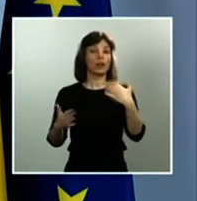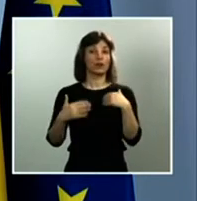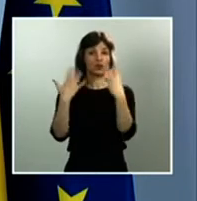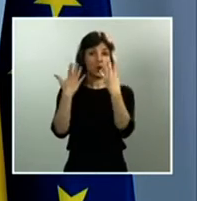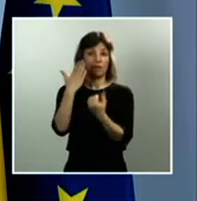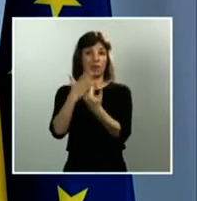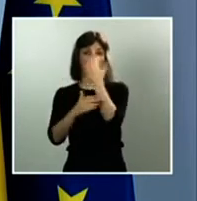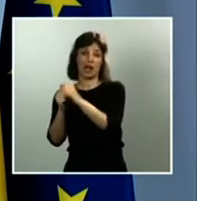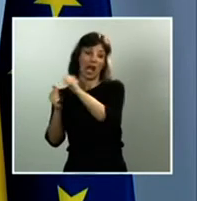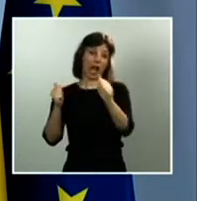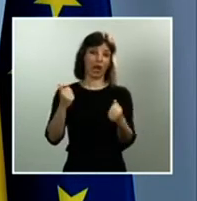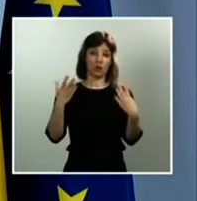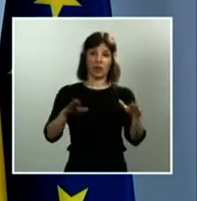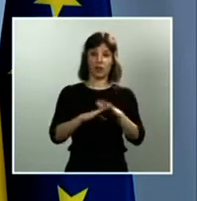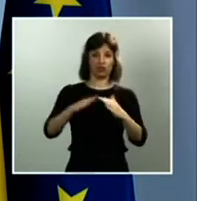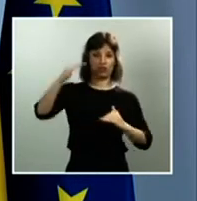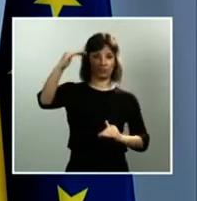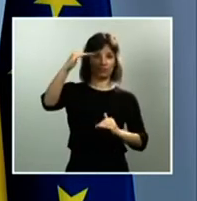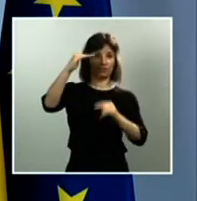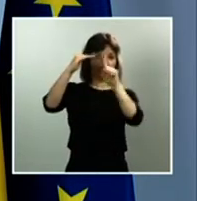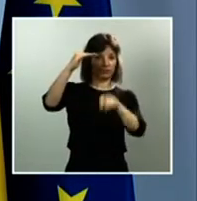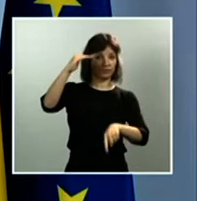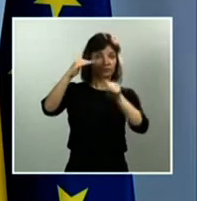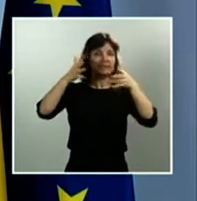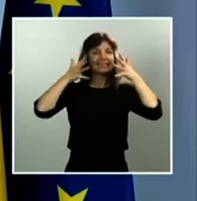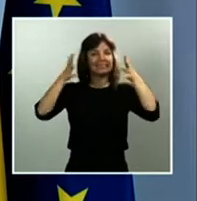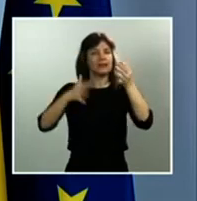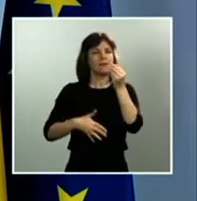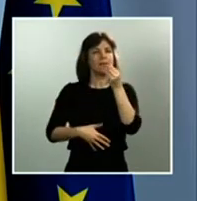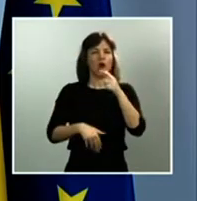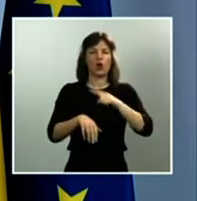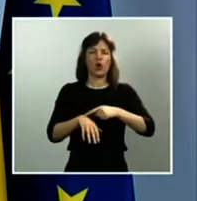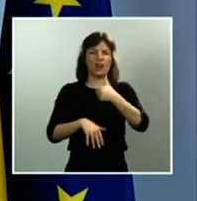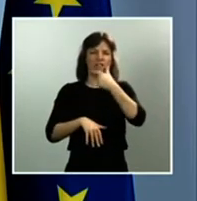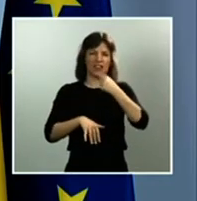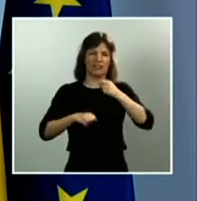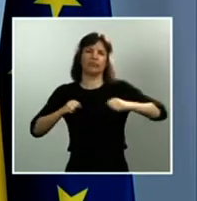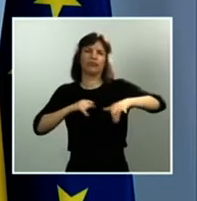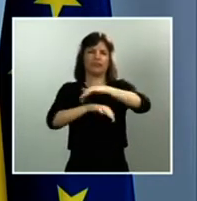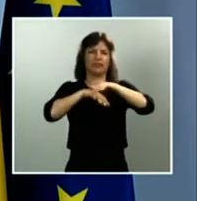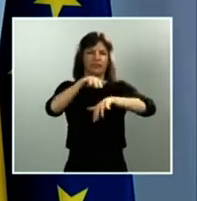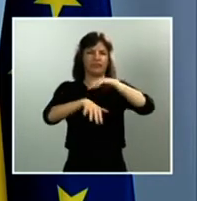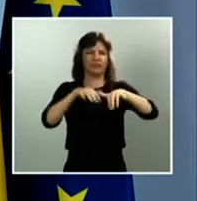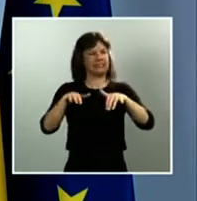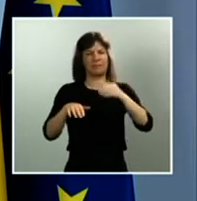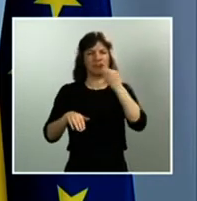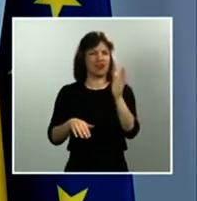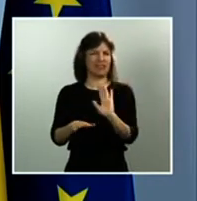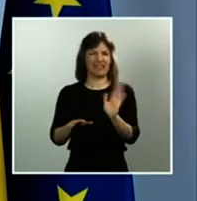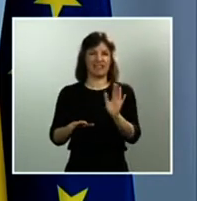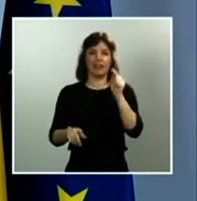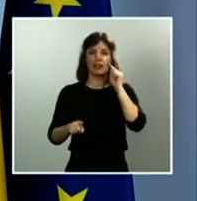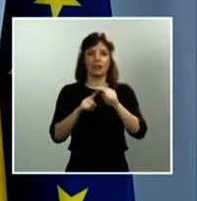9 de la noche. Y os recomendamos, eso sí, evitar las horas puntas en las que hay más gente en la vía pública para evitar posibles